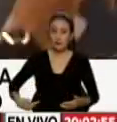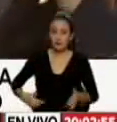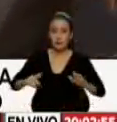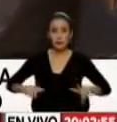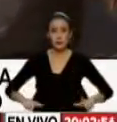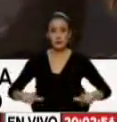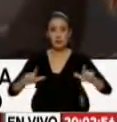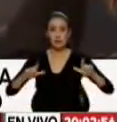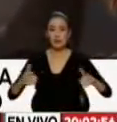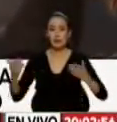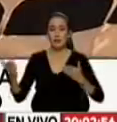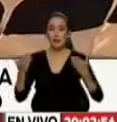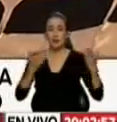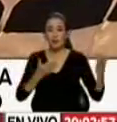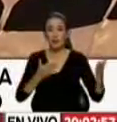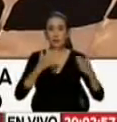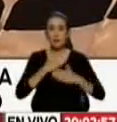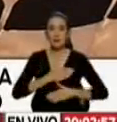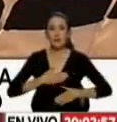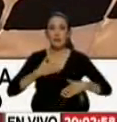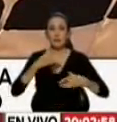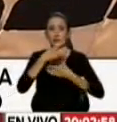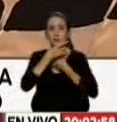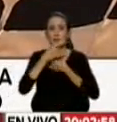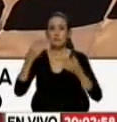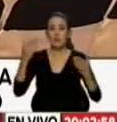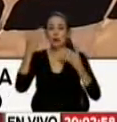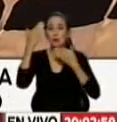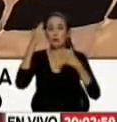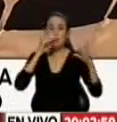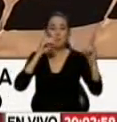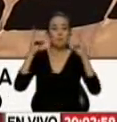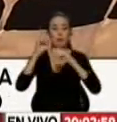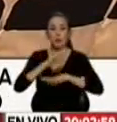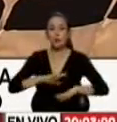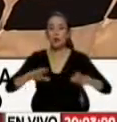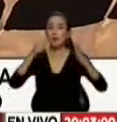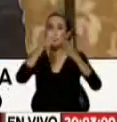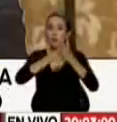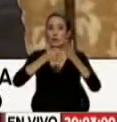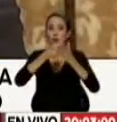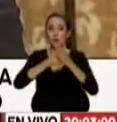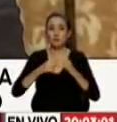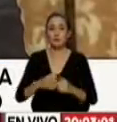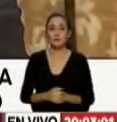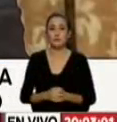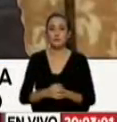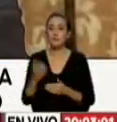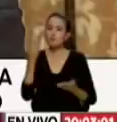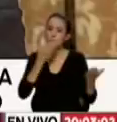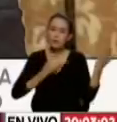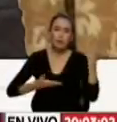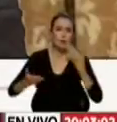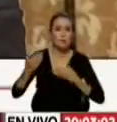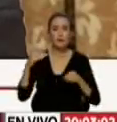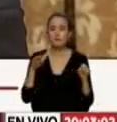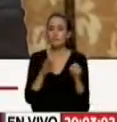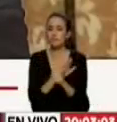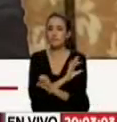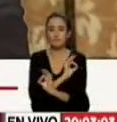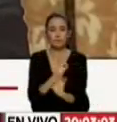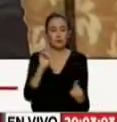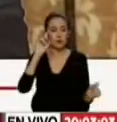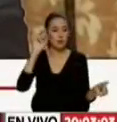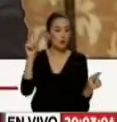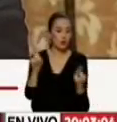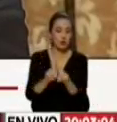Moreno, saludó esta decisión que se enmarca en su política de diálogo y lucha contra la corrupción. Comparto absolutamente los